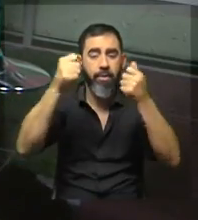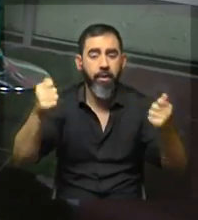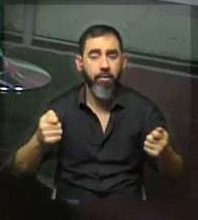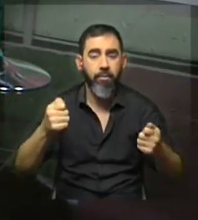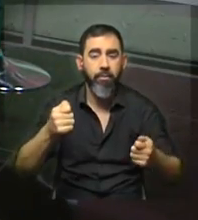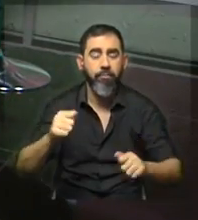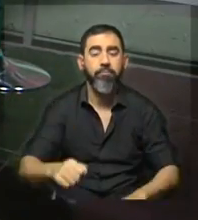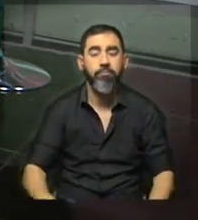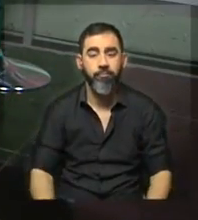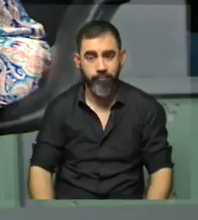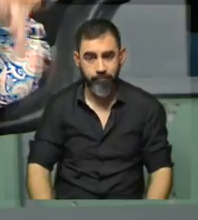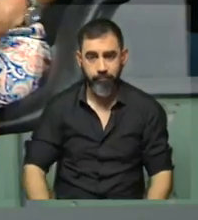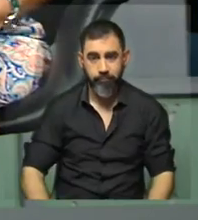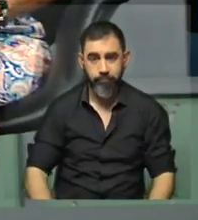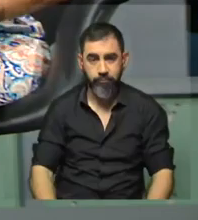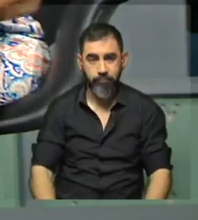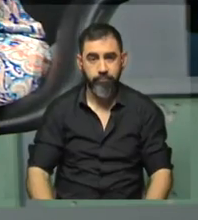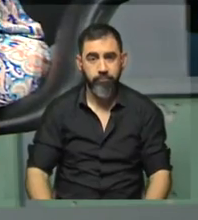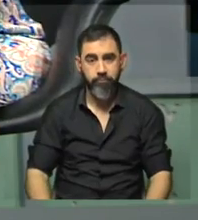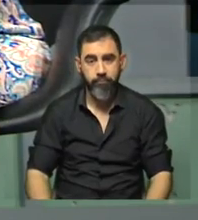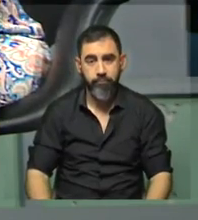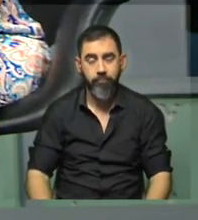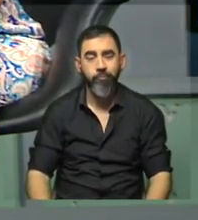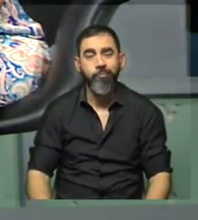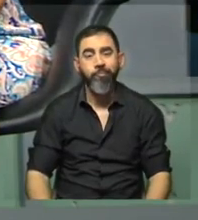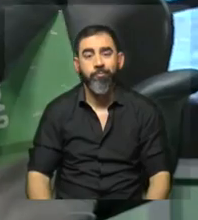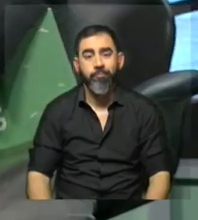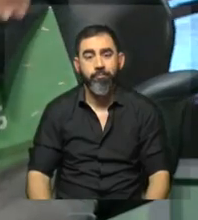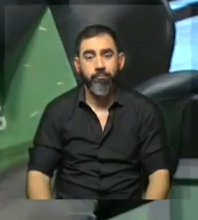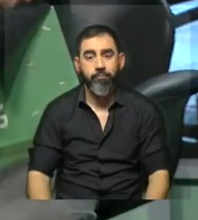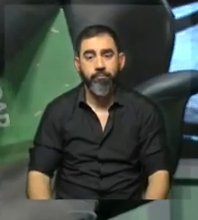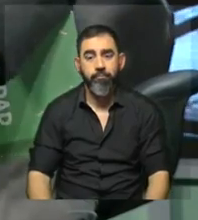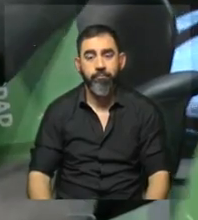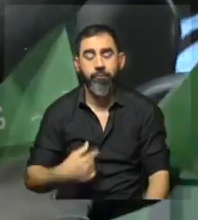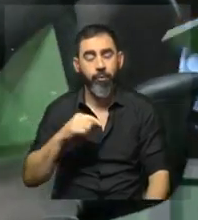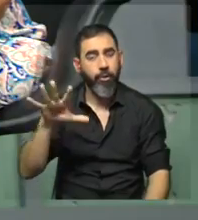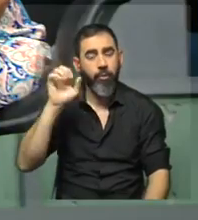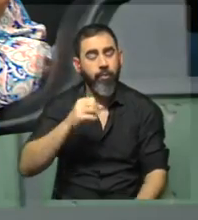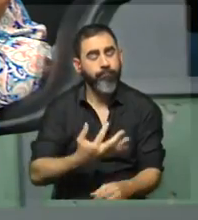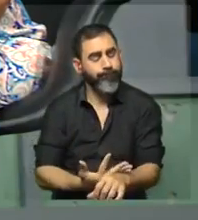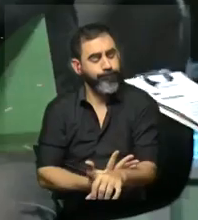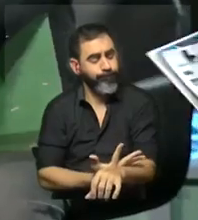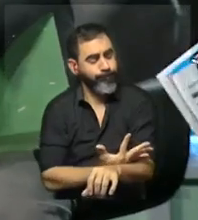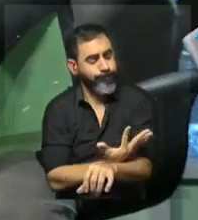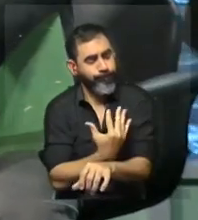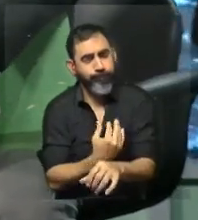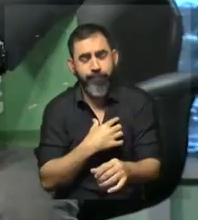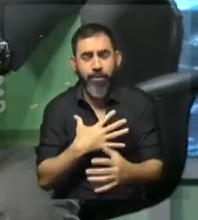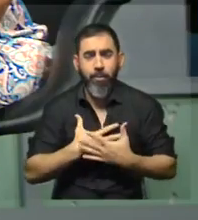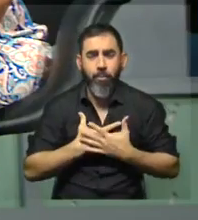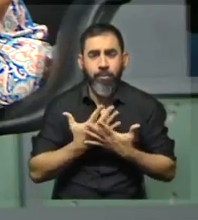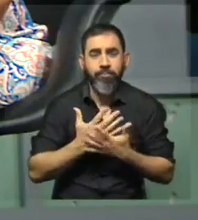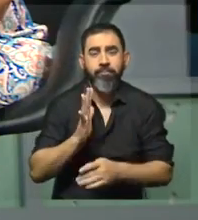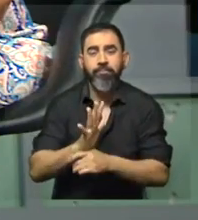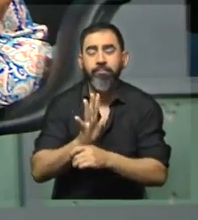creo. Para mí es la mejor de la historia. Yo creo que sí. A mí me conmueve. Escucho esto y se me paran los pelos punta. Qué lindo. Esto tiene olor a